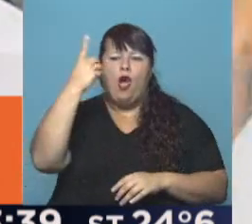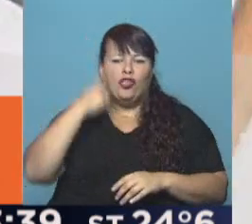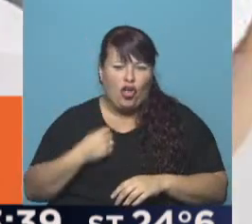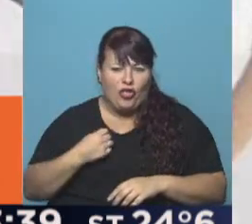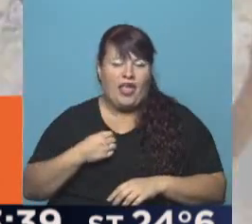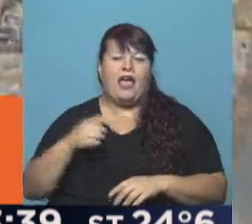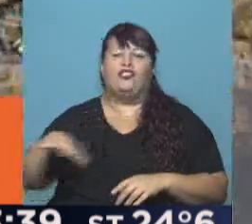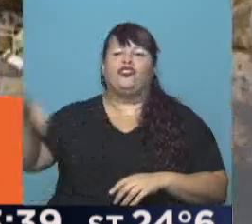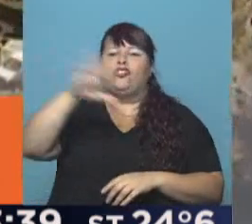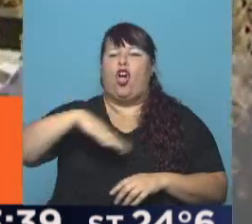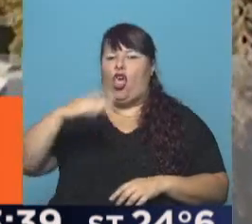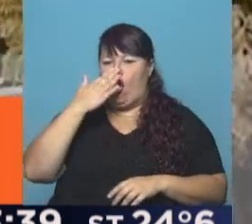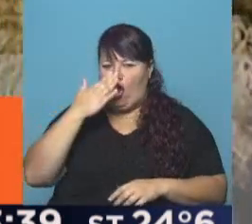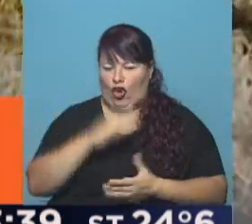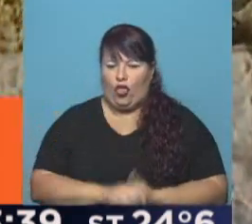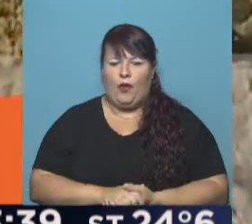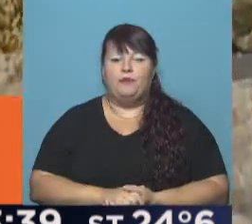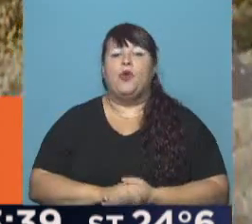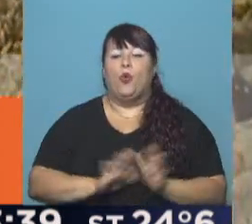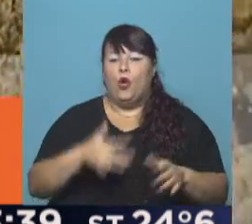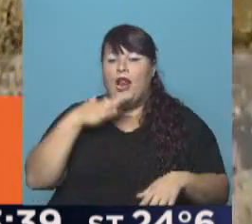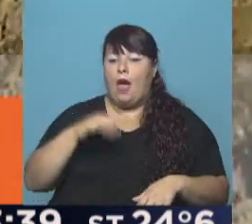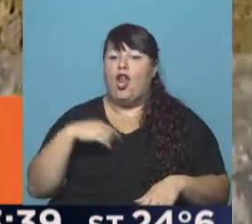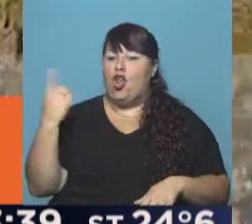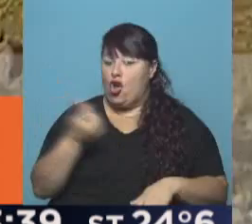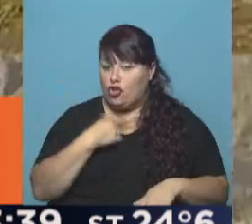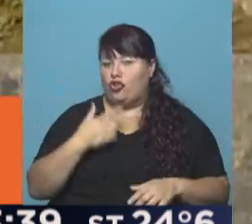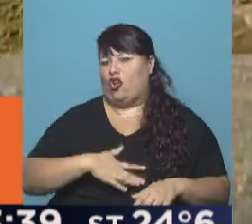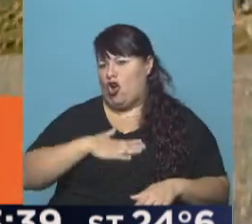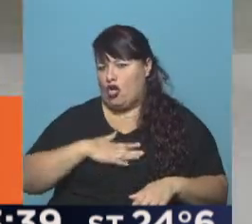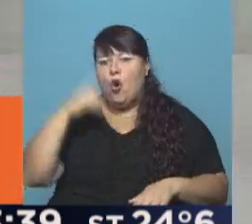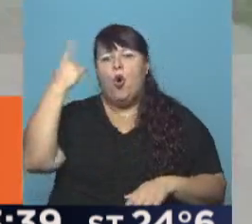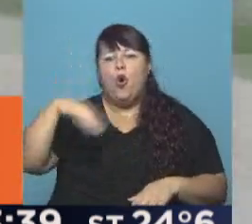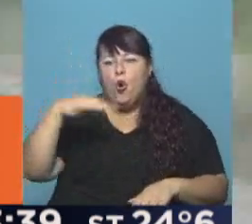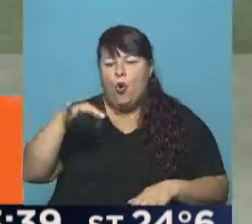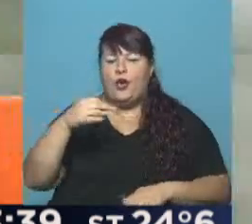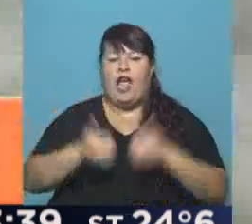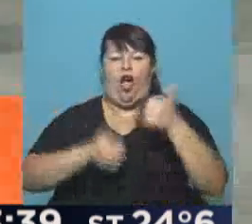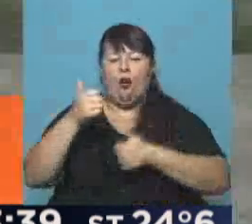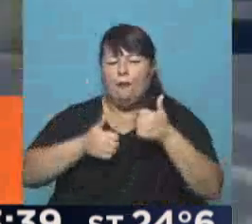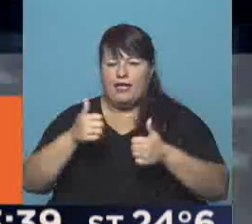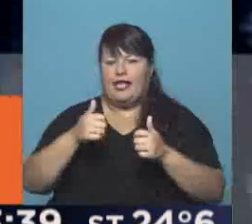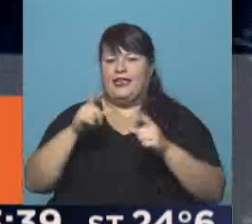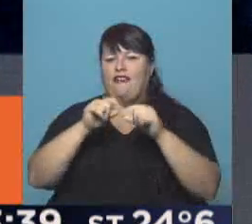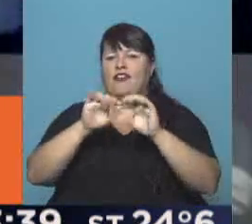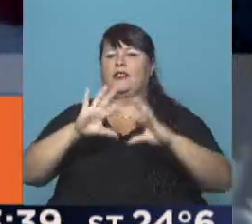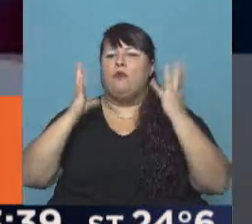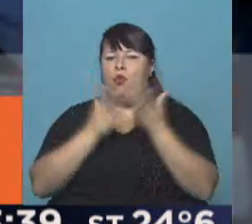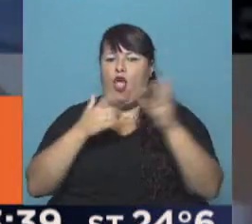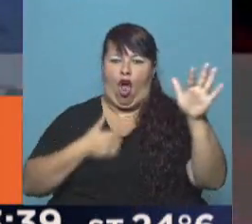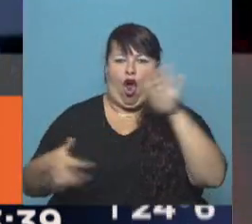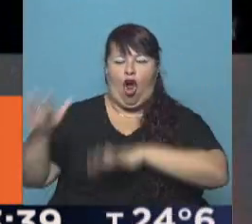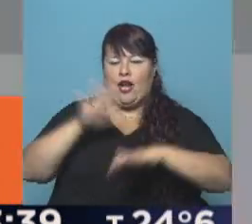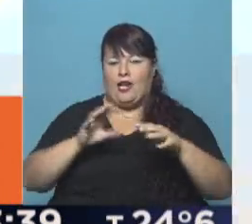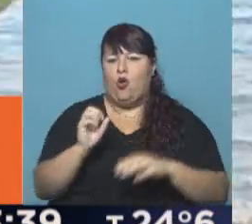días por todas las sierras cordobesas y bueno realmente para nosotros la satisfacción es la única competencia diferente al internacional que organizamos